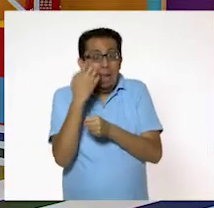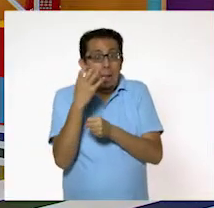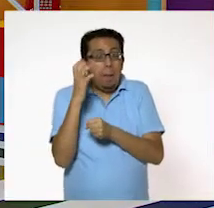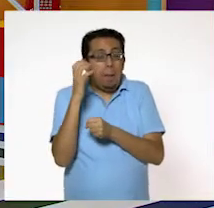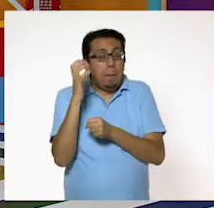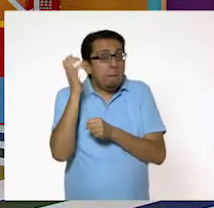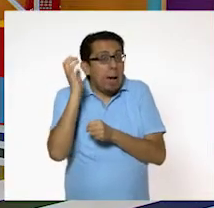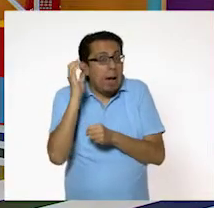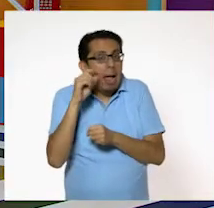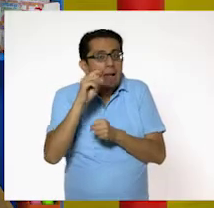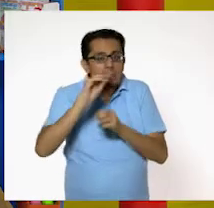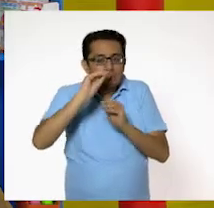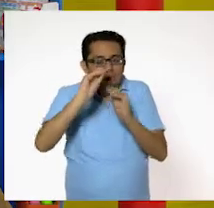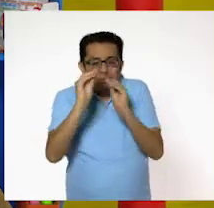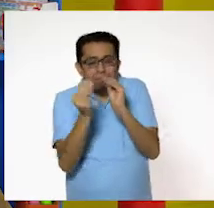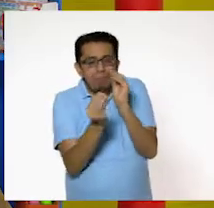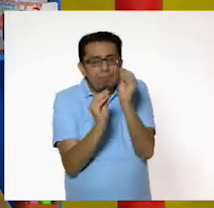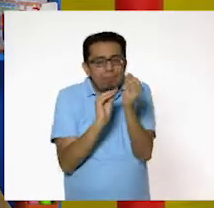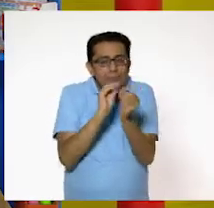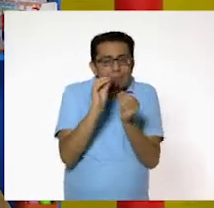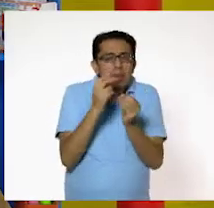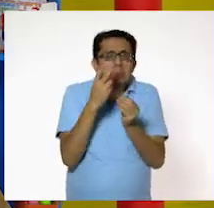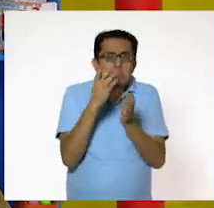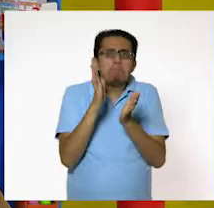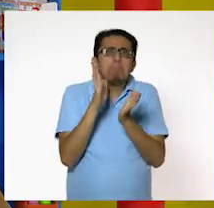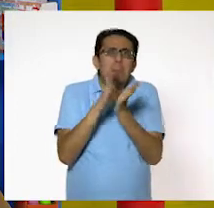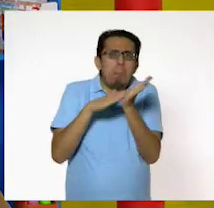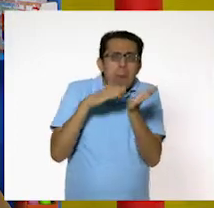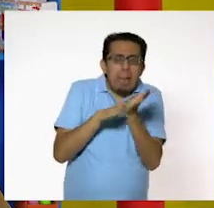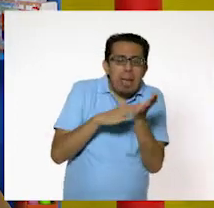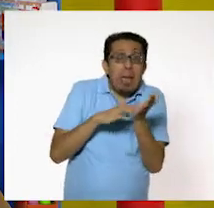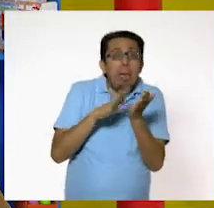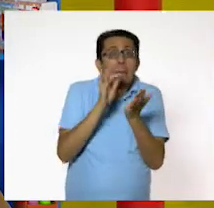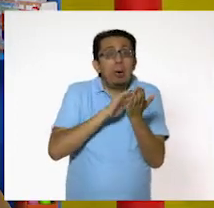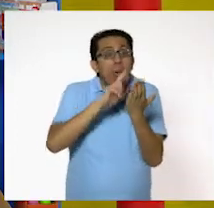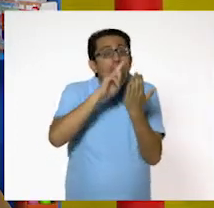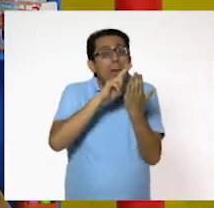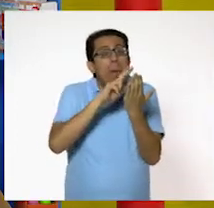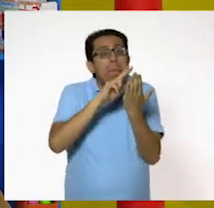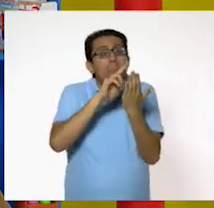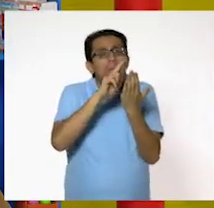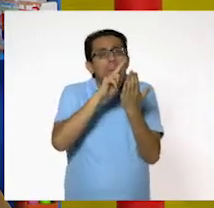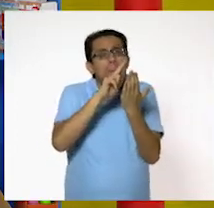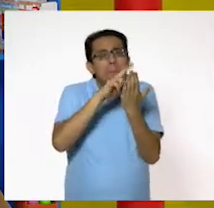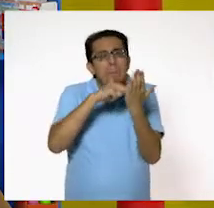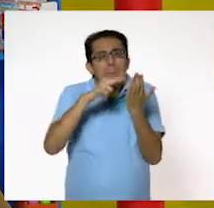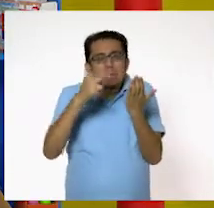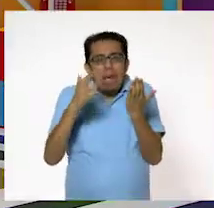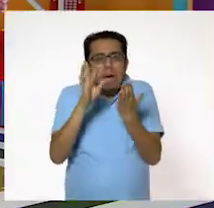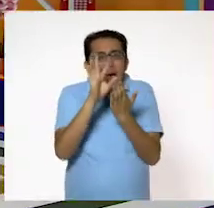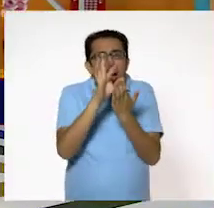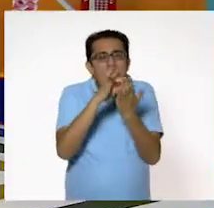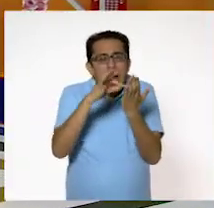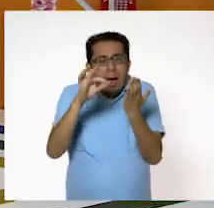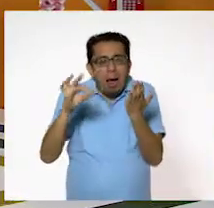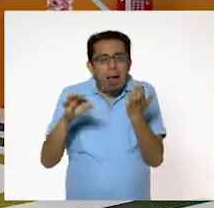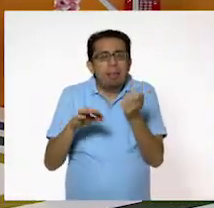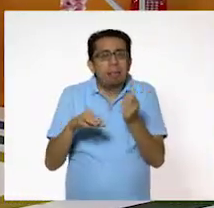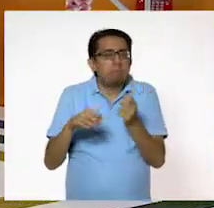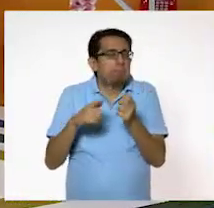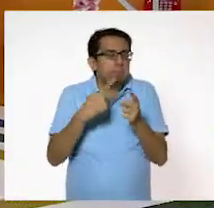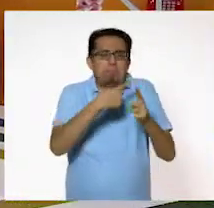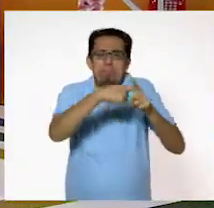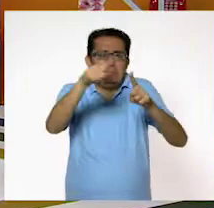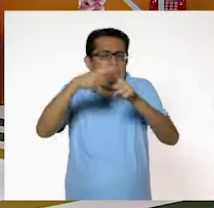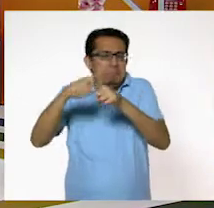Y puede ser usando papeles, pinturas, etcétera, etcétera, etcétera. Sí, eso es